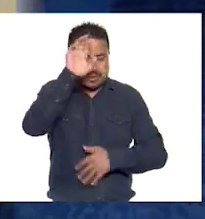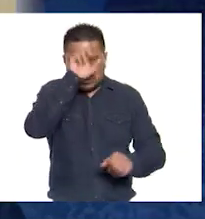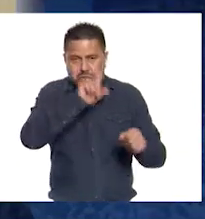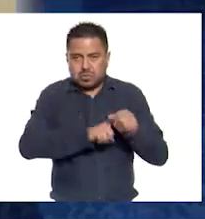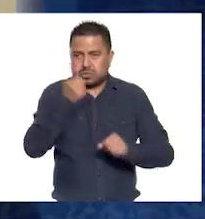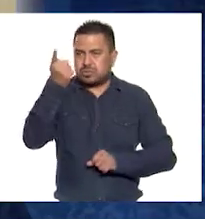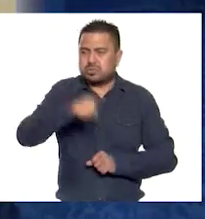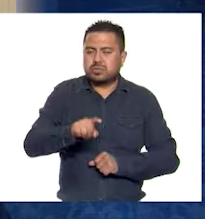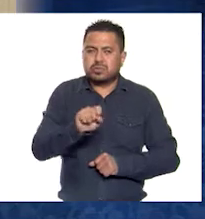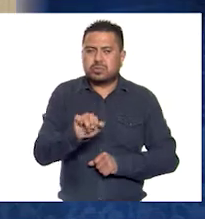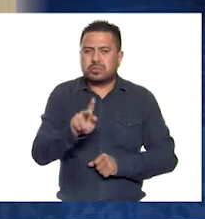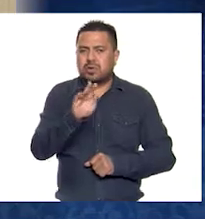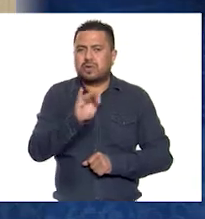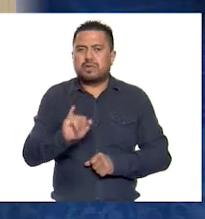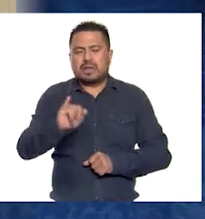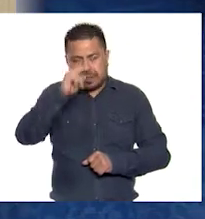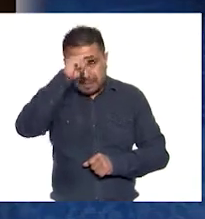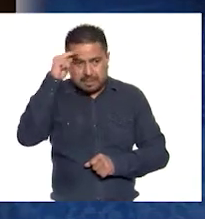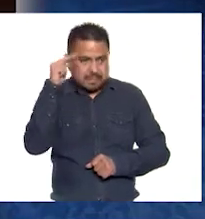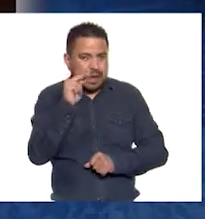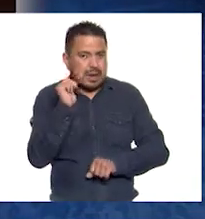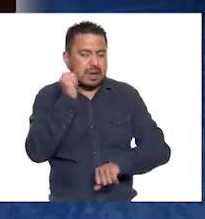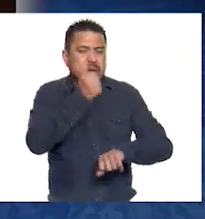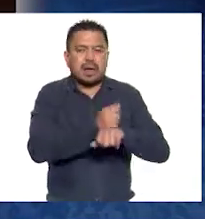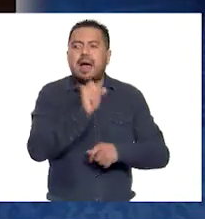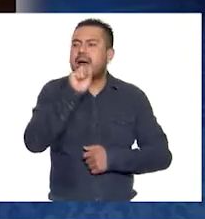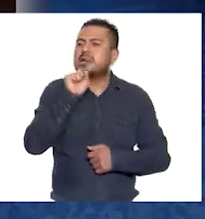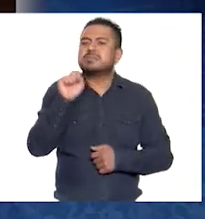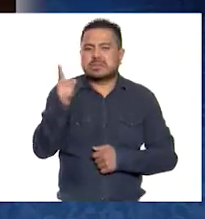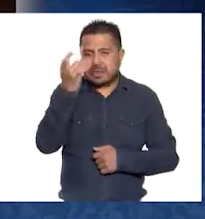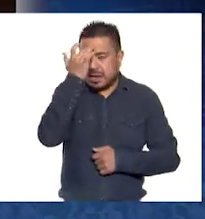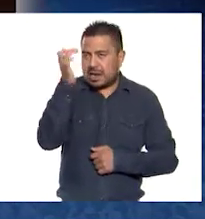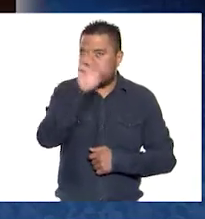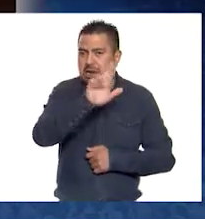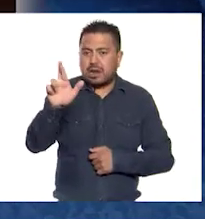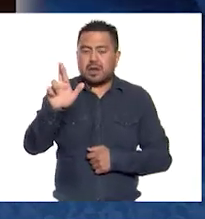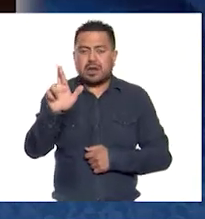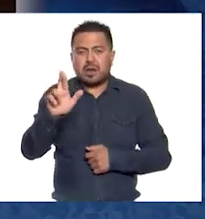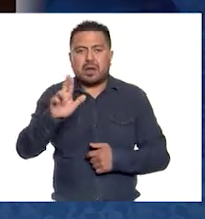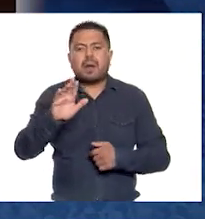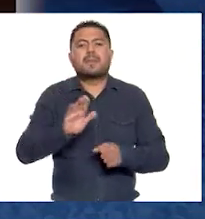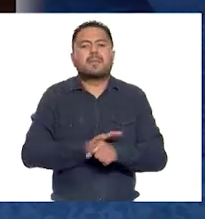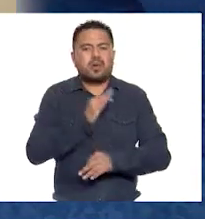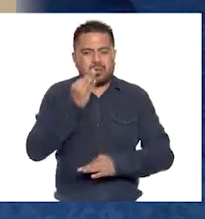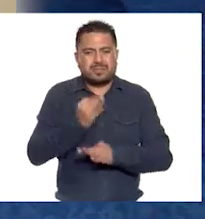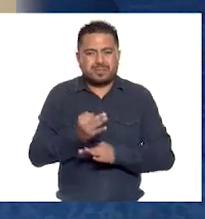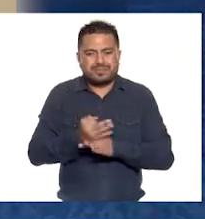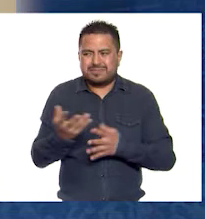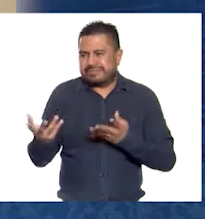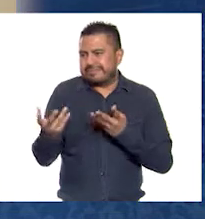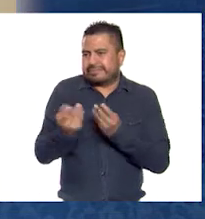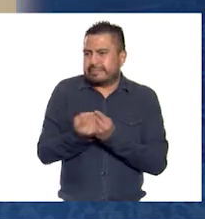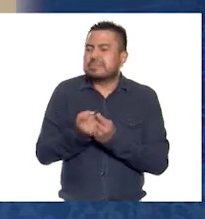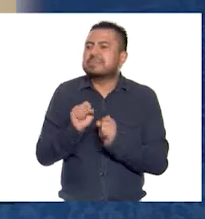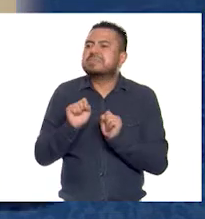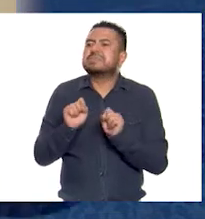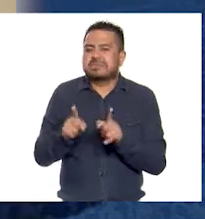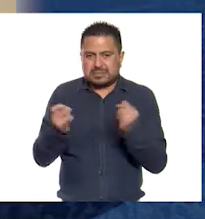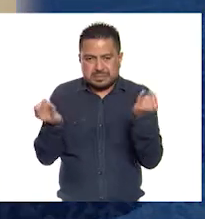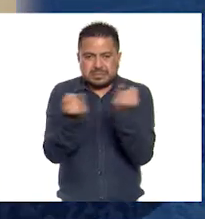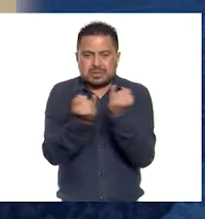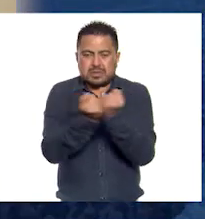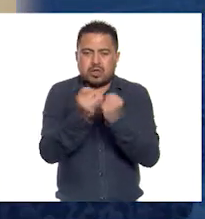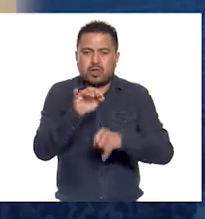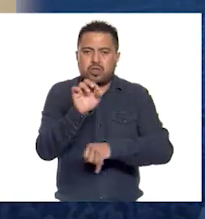Orden Sufi Al-Yeraji de México, y asimismo mi reconocimiento por el rigor y admiración también